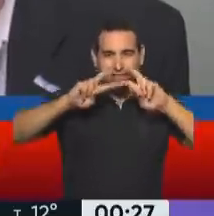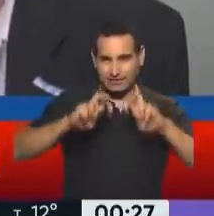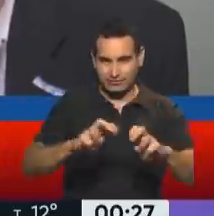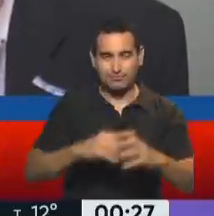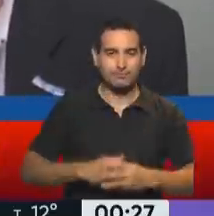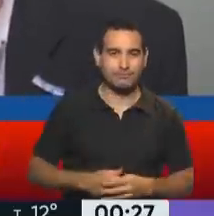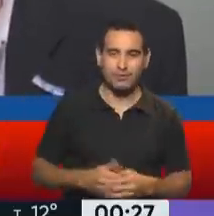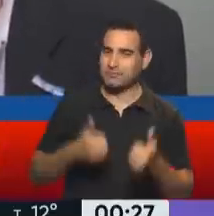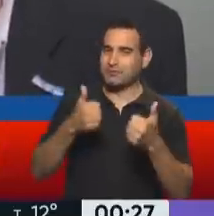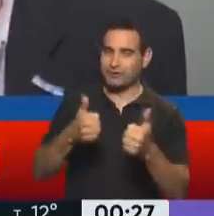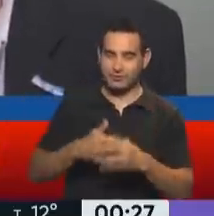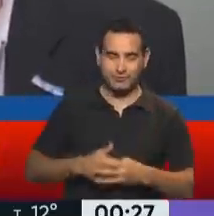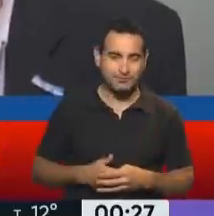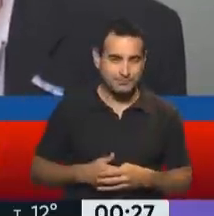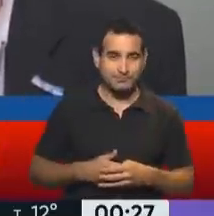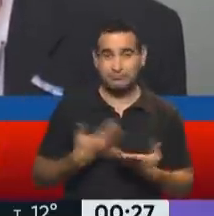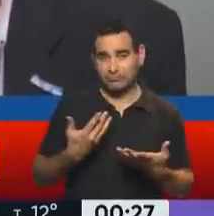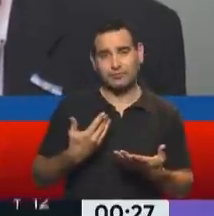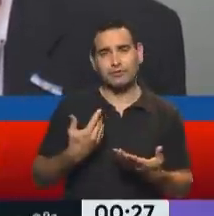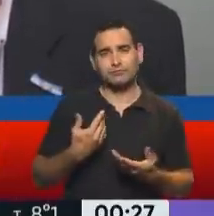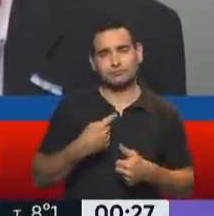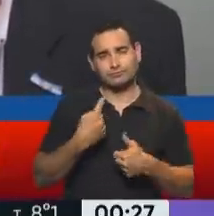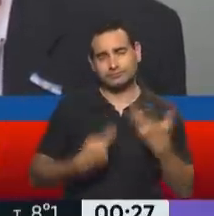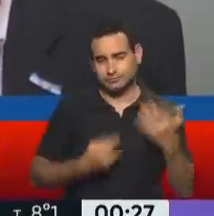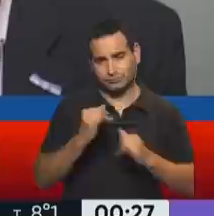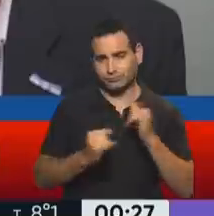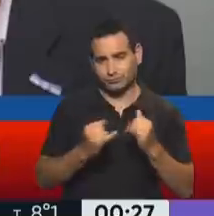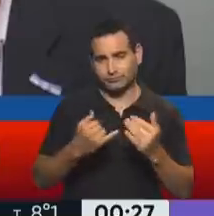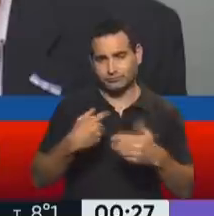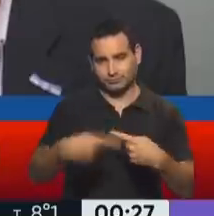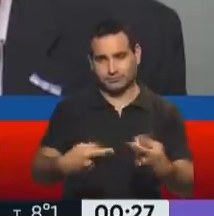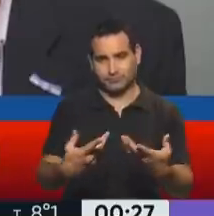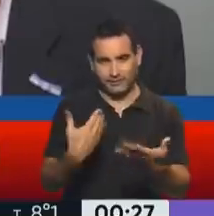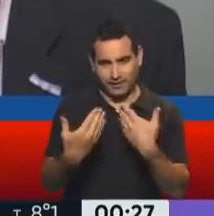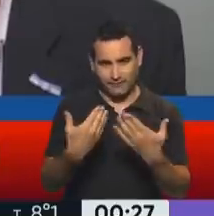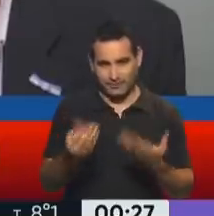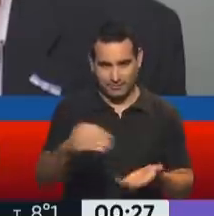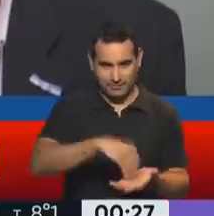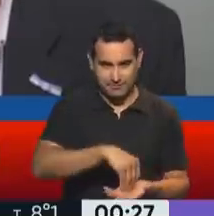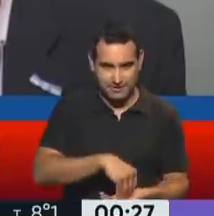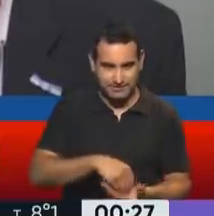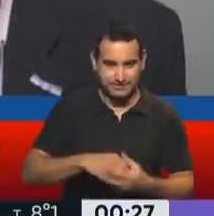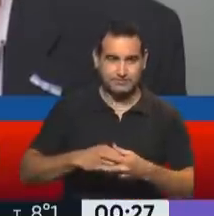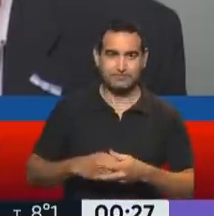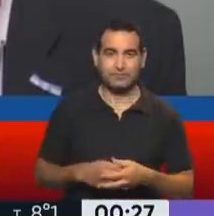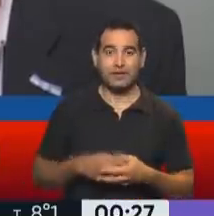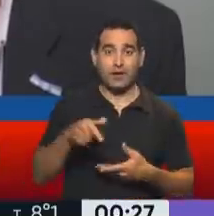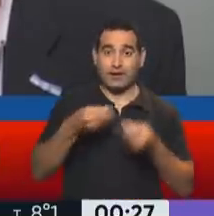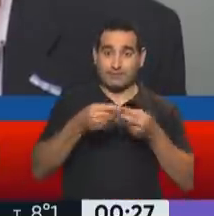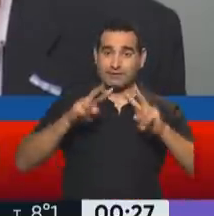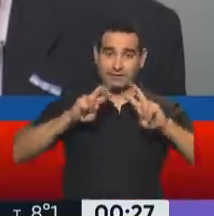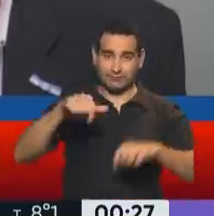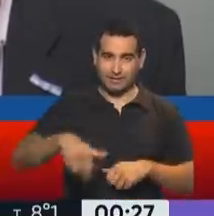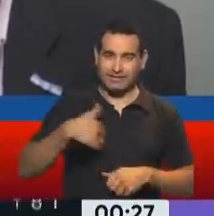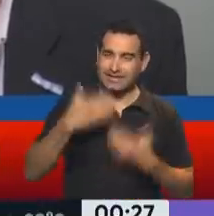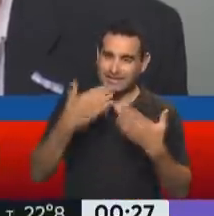empezando. Correcto, Néstor, seguiremos. Habrá mucho material seguramente en las próximas horas para continuar con este tema y cómo se inicia la investigación acá en la